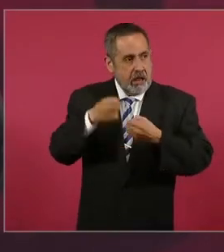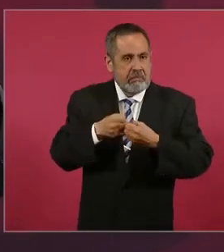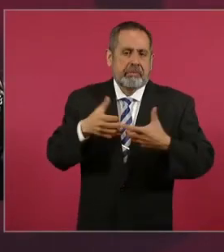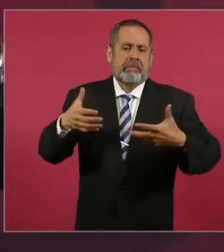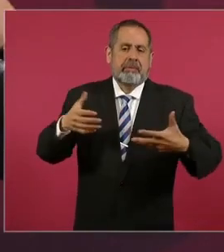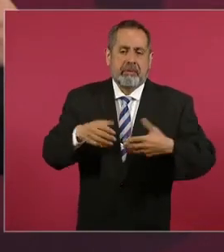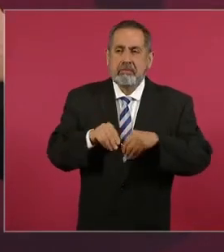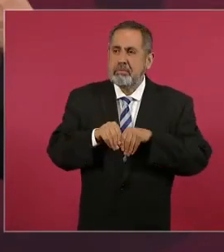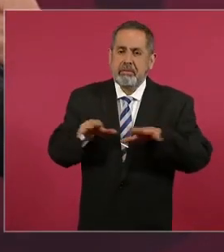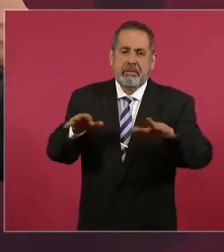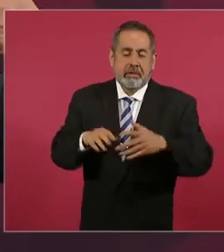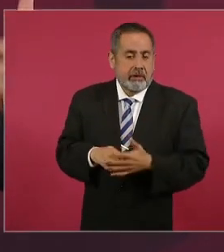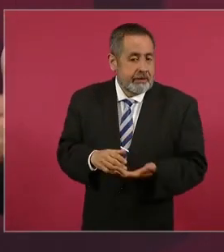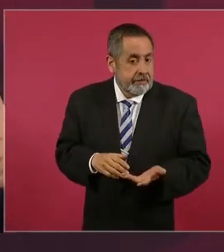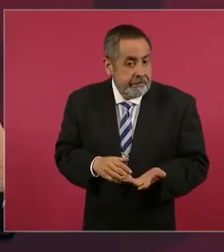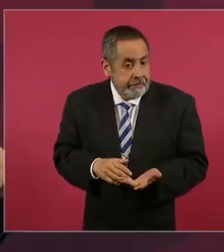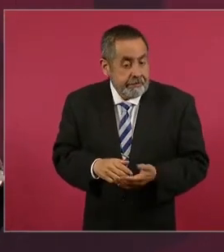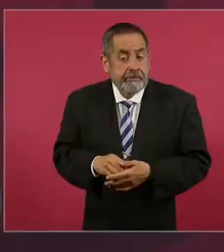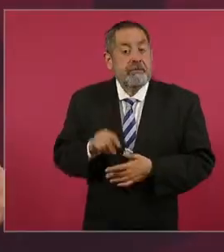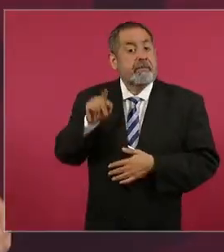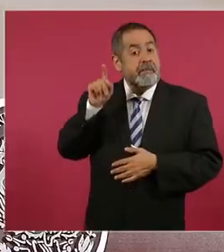Entonces se empiezan a quitar